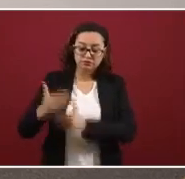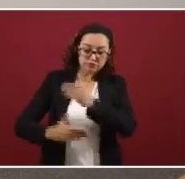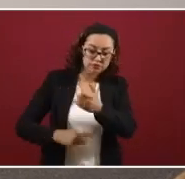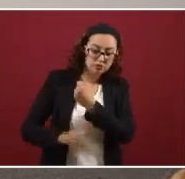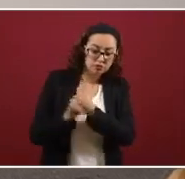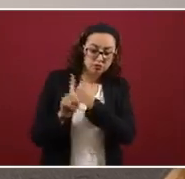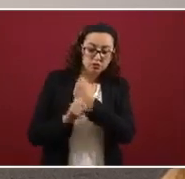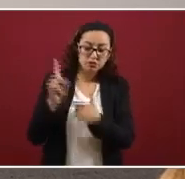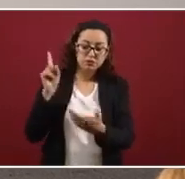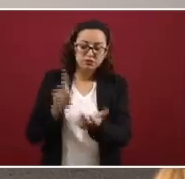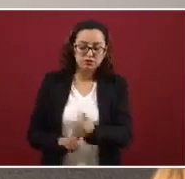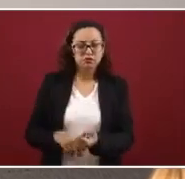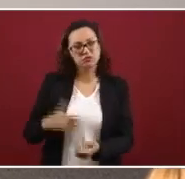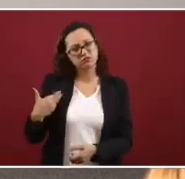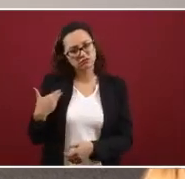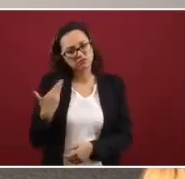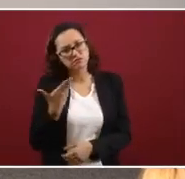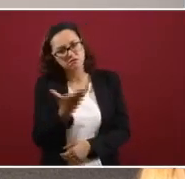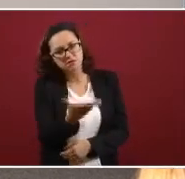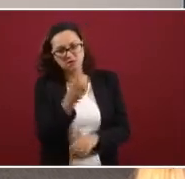problemas de